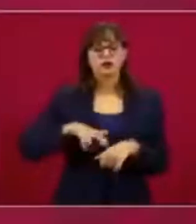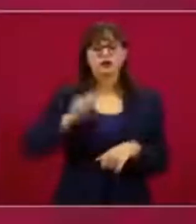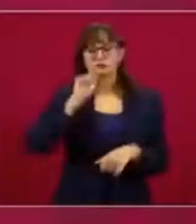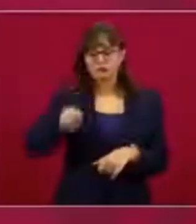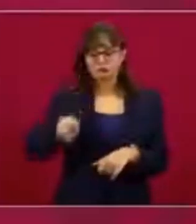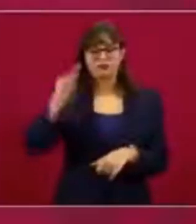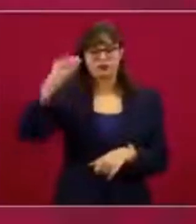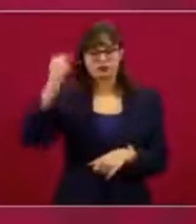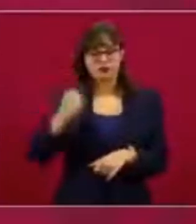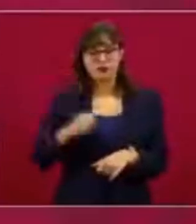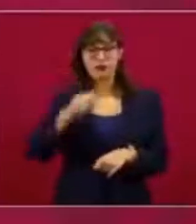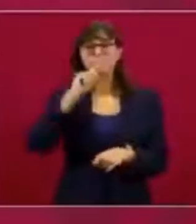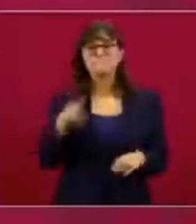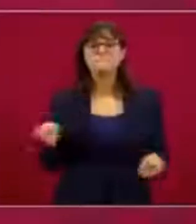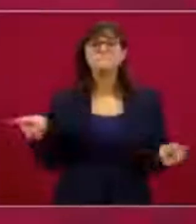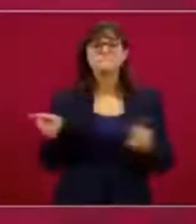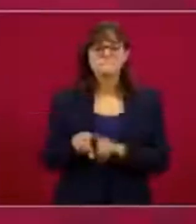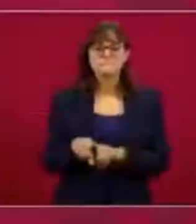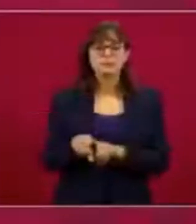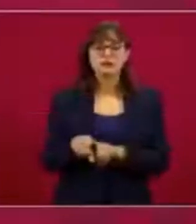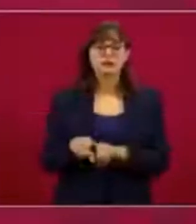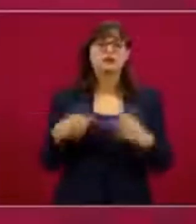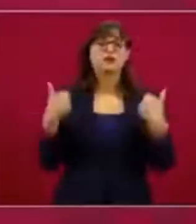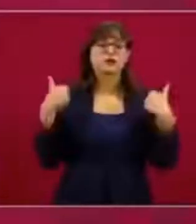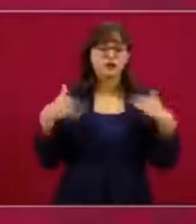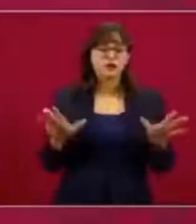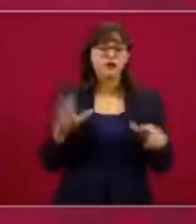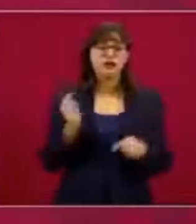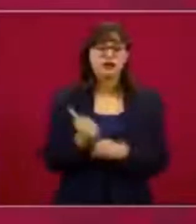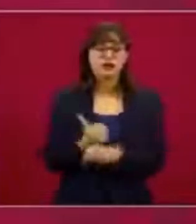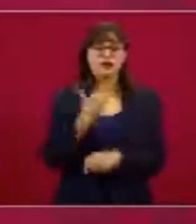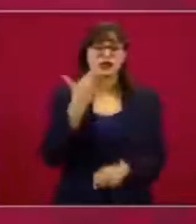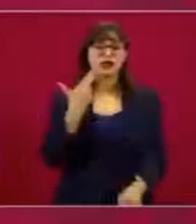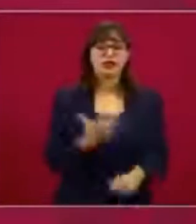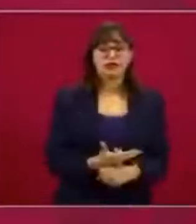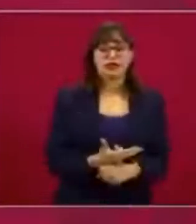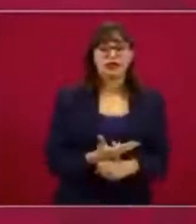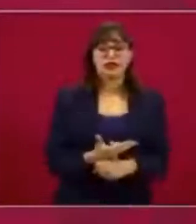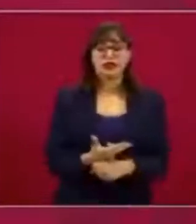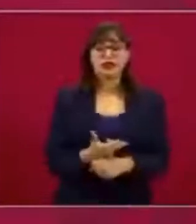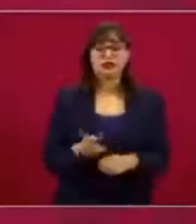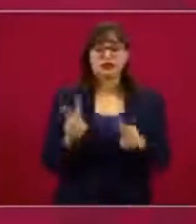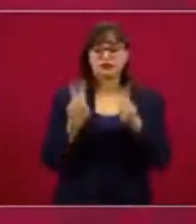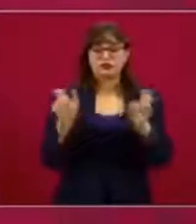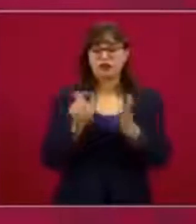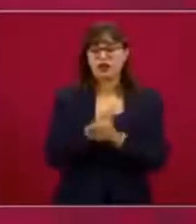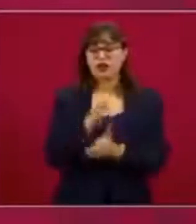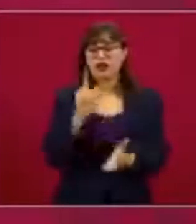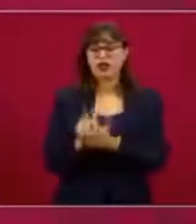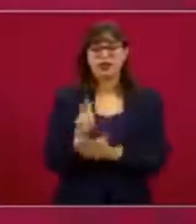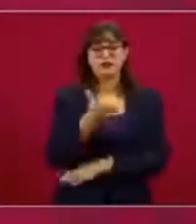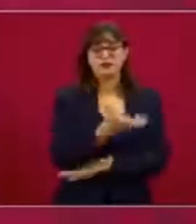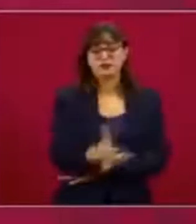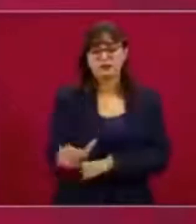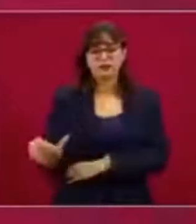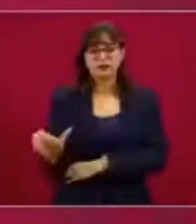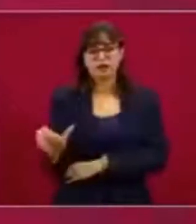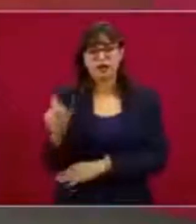también fue secretario cuando existía la reforma agraria, creo que durante el